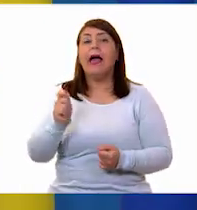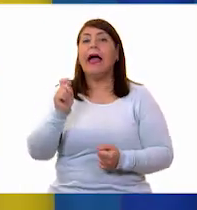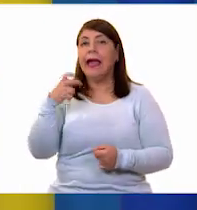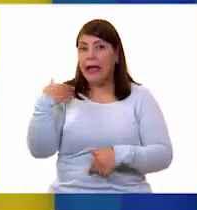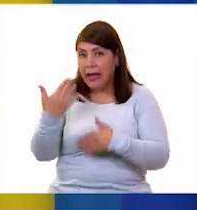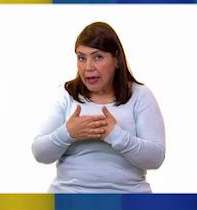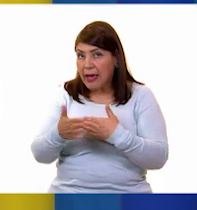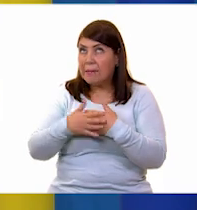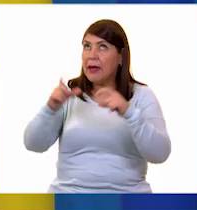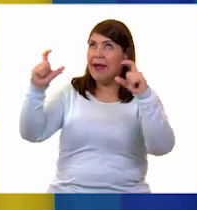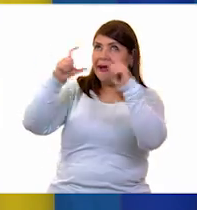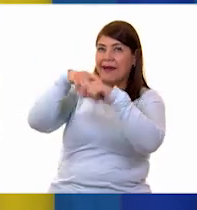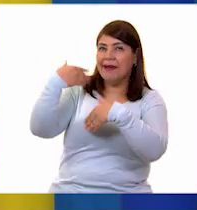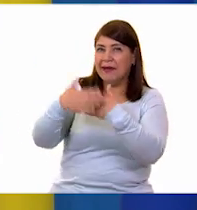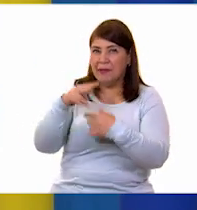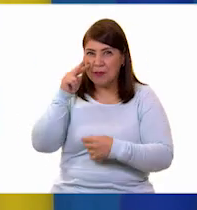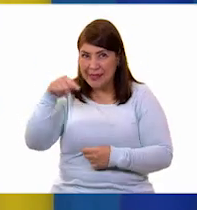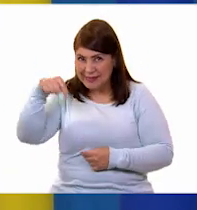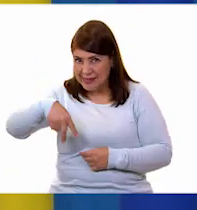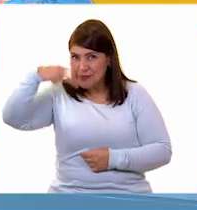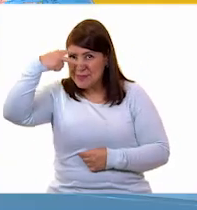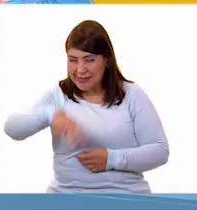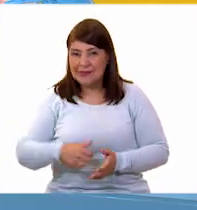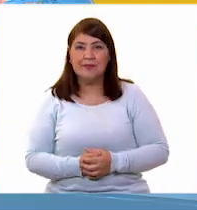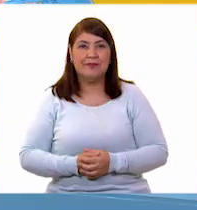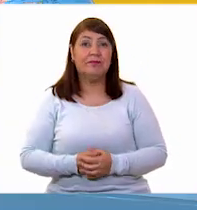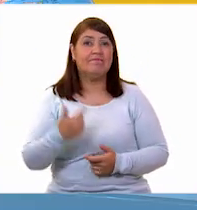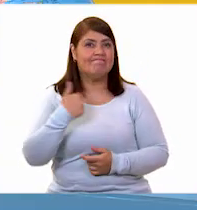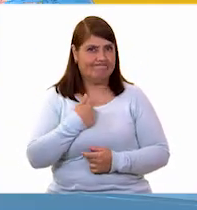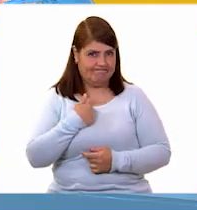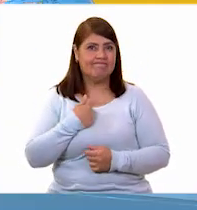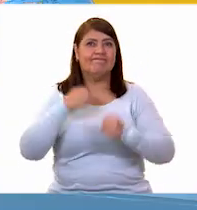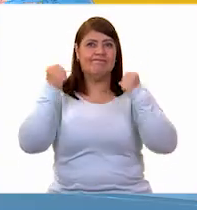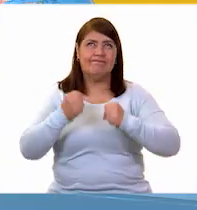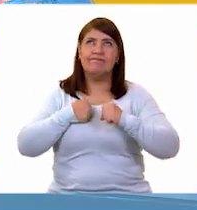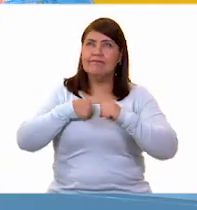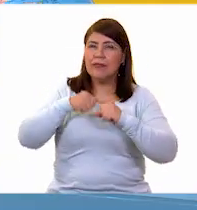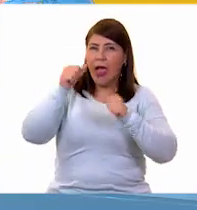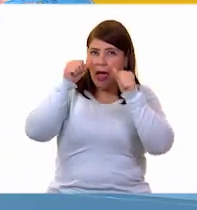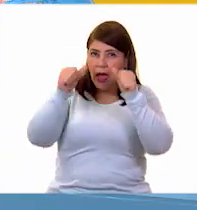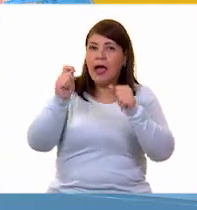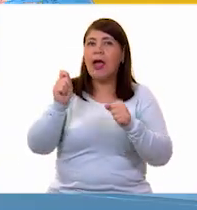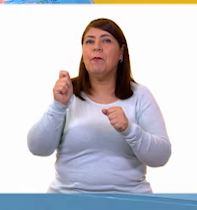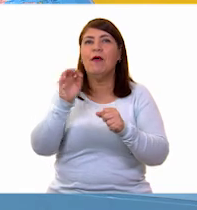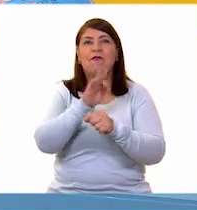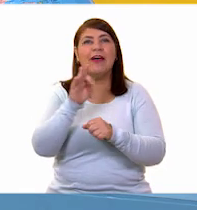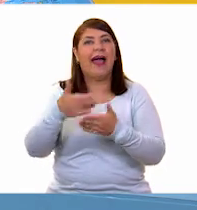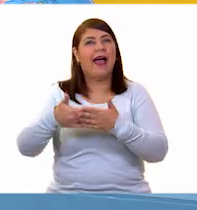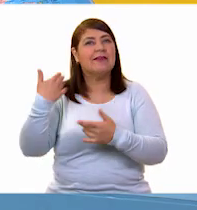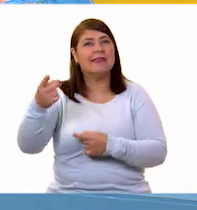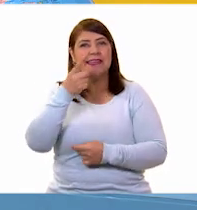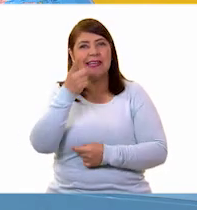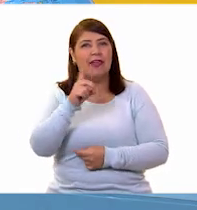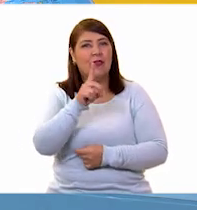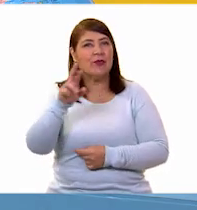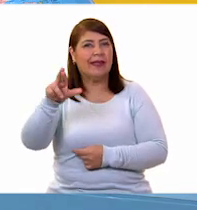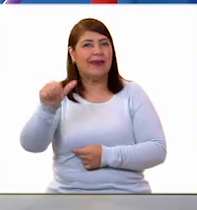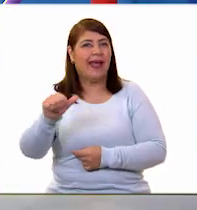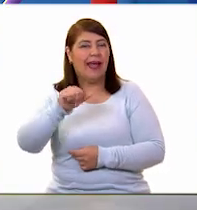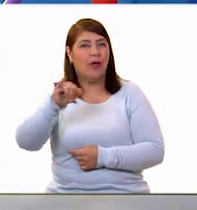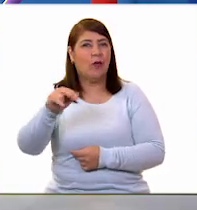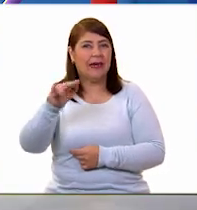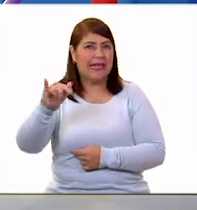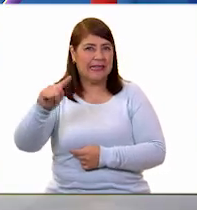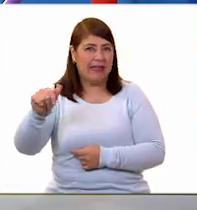próximos eclipses que se verán aquí en México. Yo estaré muy atenta a las fechas que nos mencionó la doctora Julieta Fierro. Muy bien.